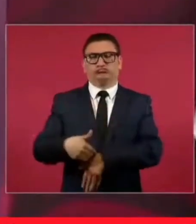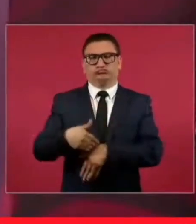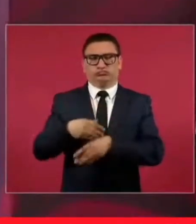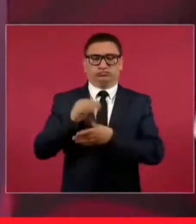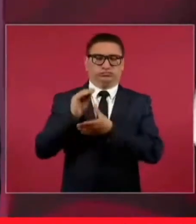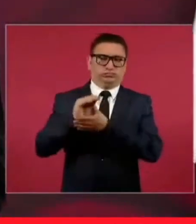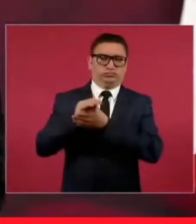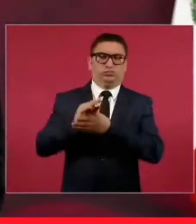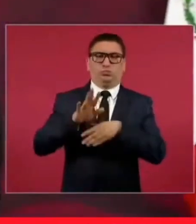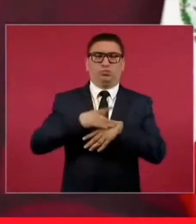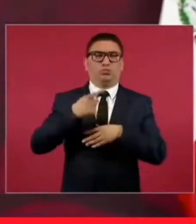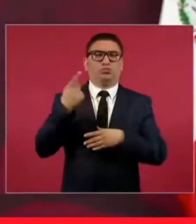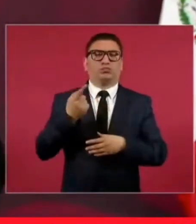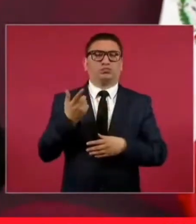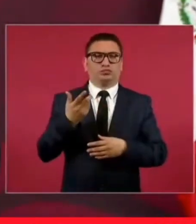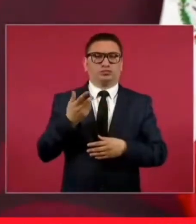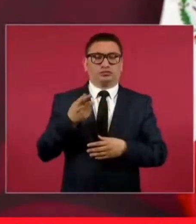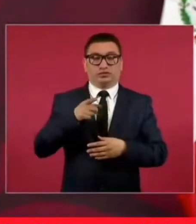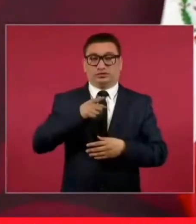están